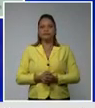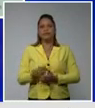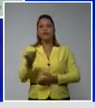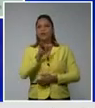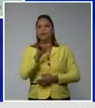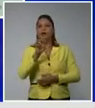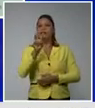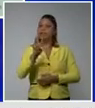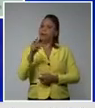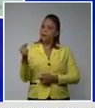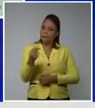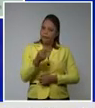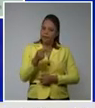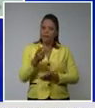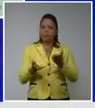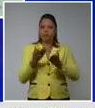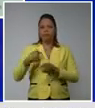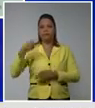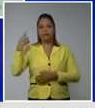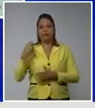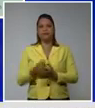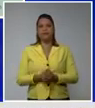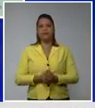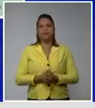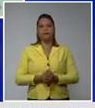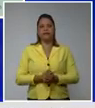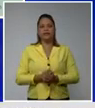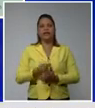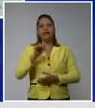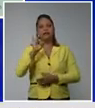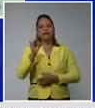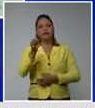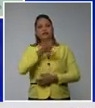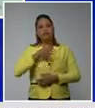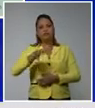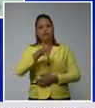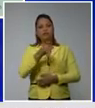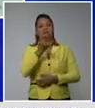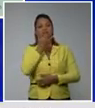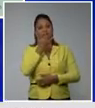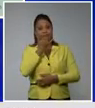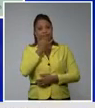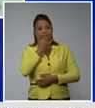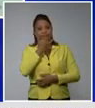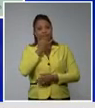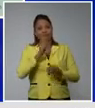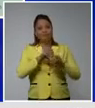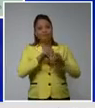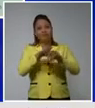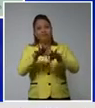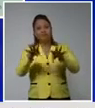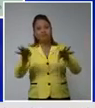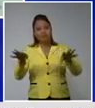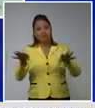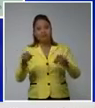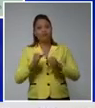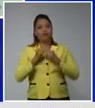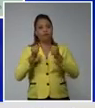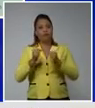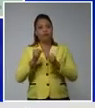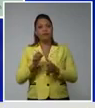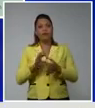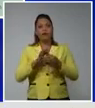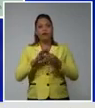menos, en 7 de sus 11 municipios, todavía con una dispersión. Guanajay 7,